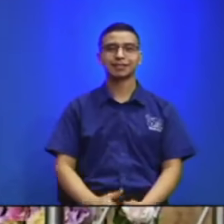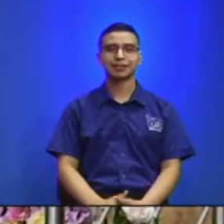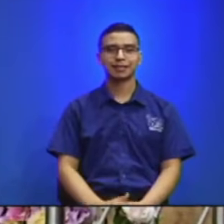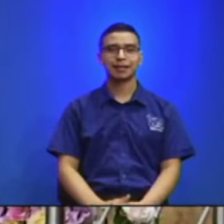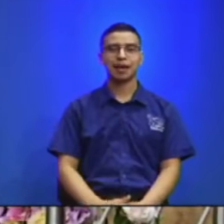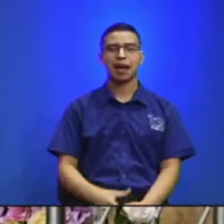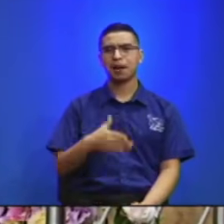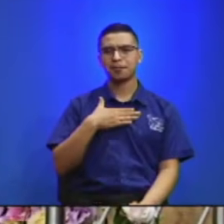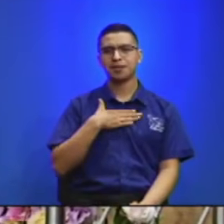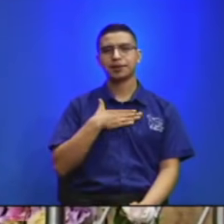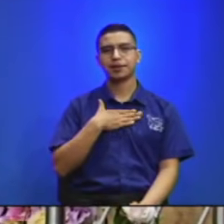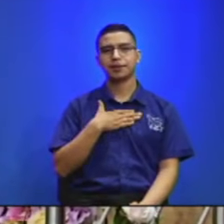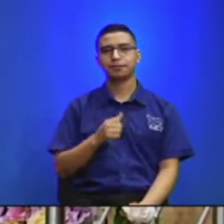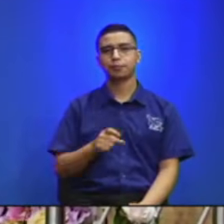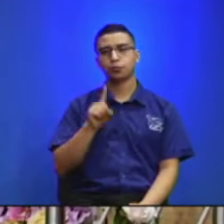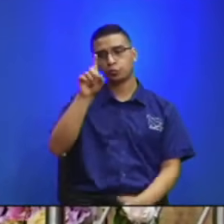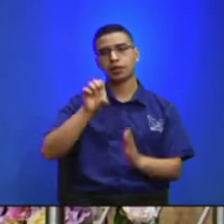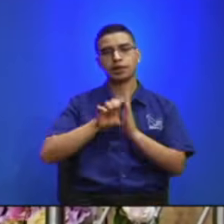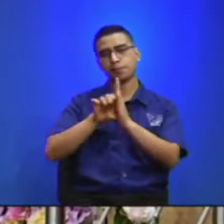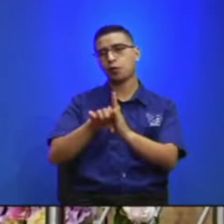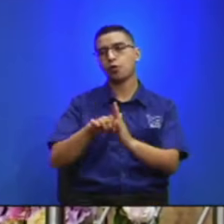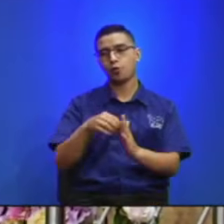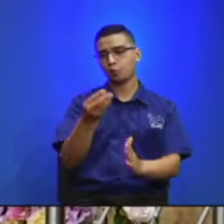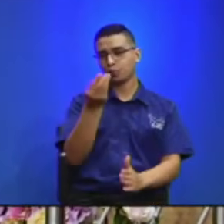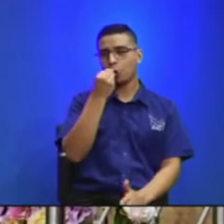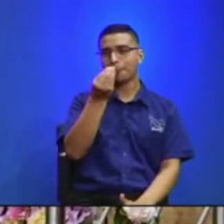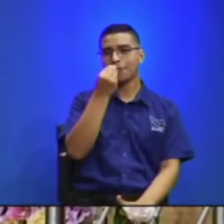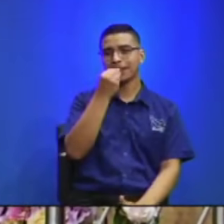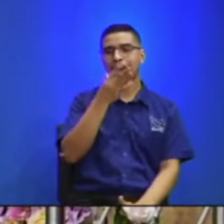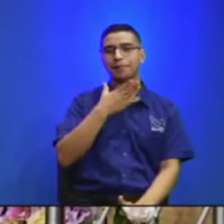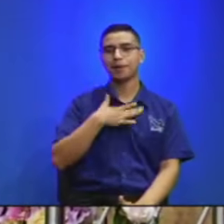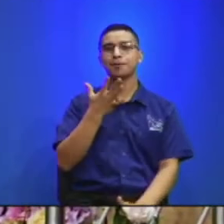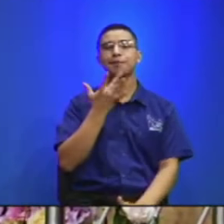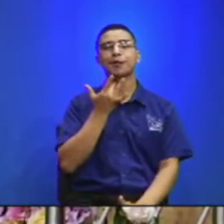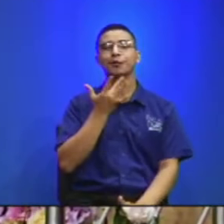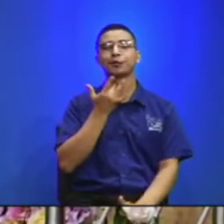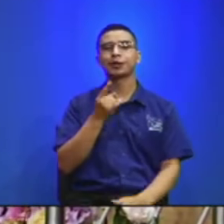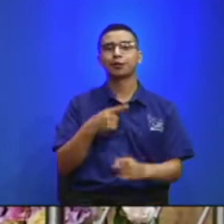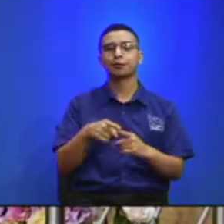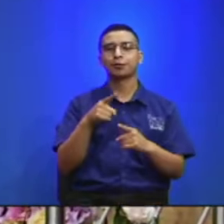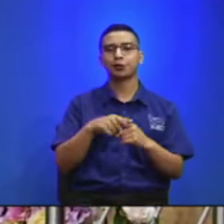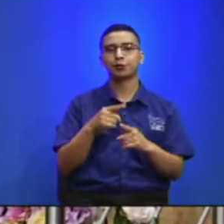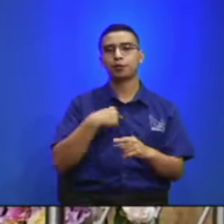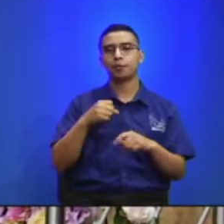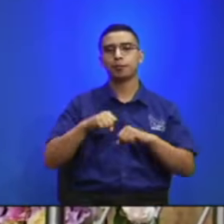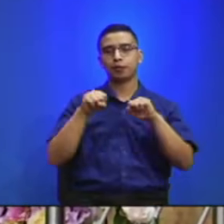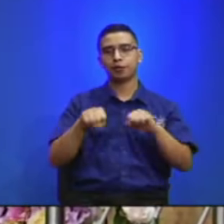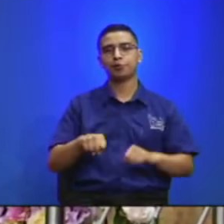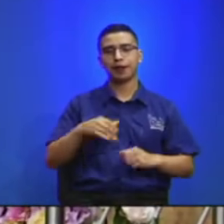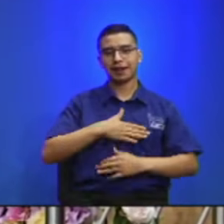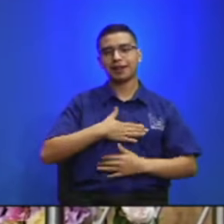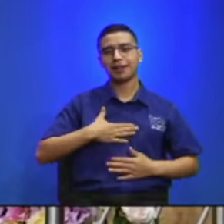a mí por ejemplo comer me gusta cuando yo me puedo deleitar